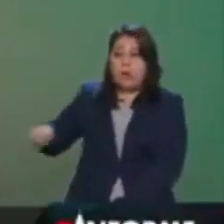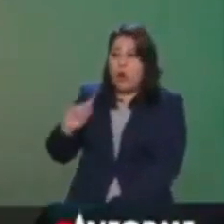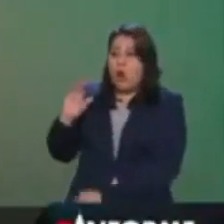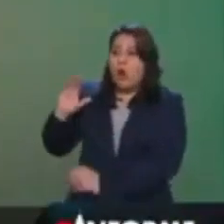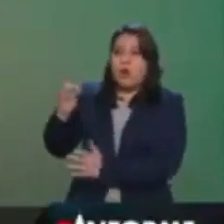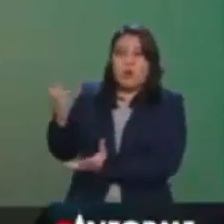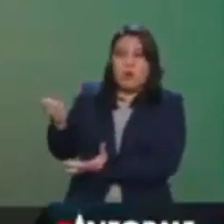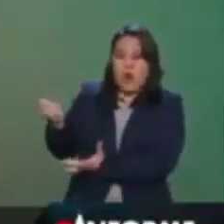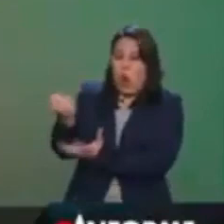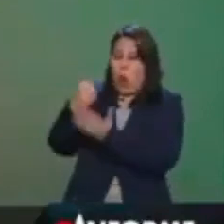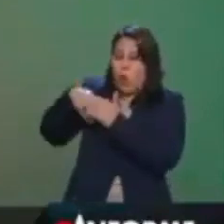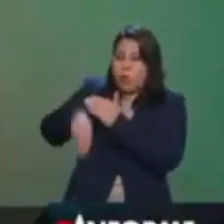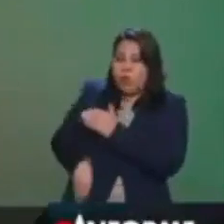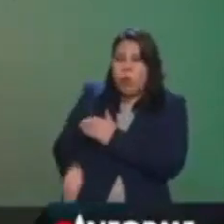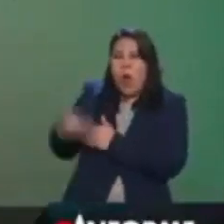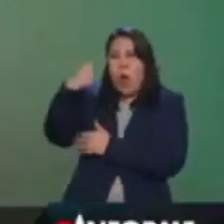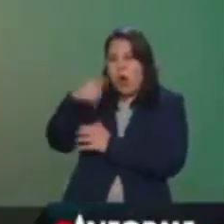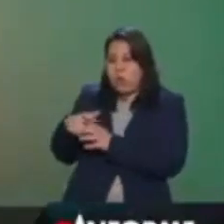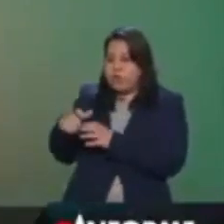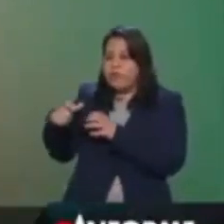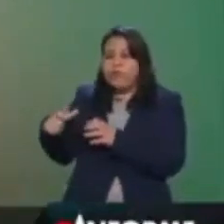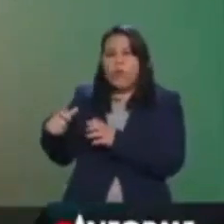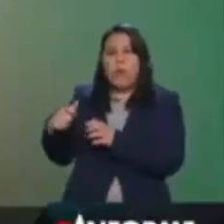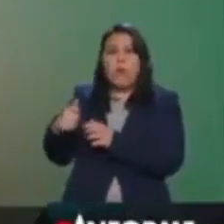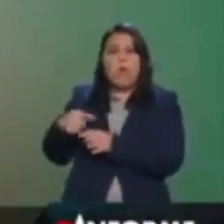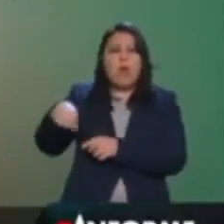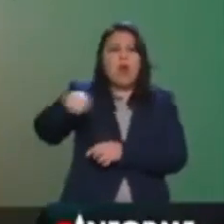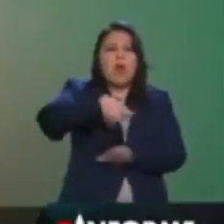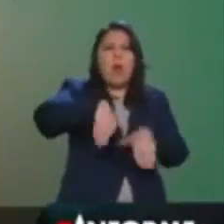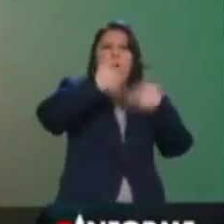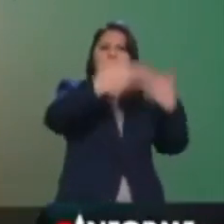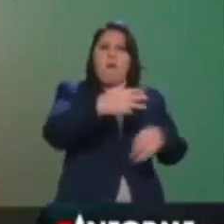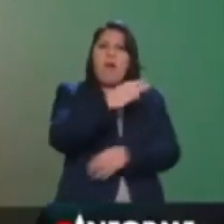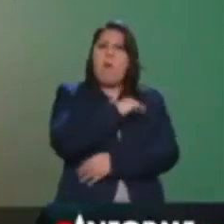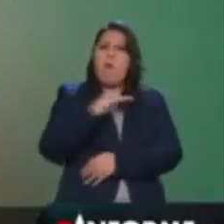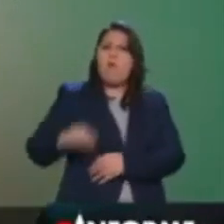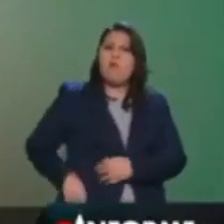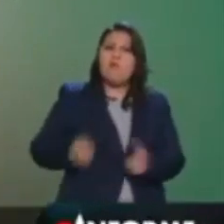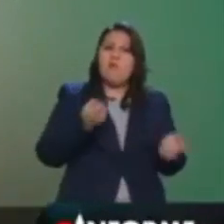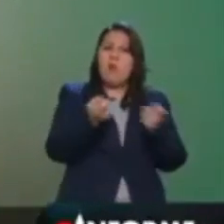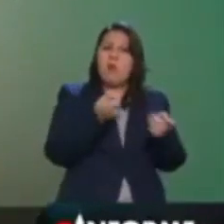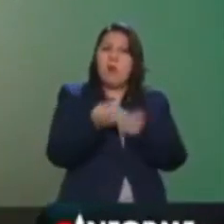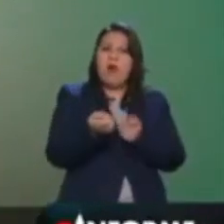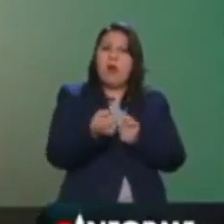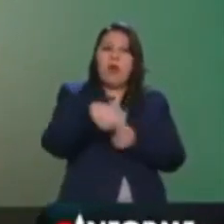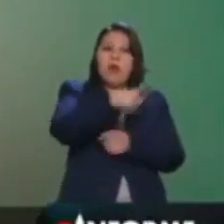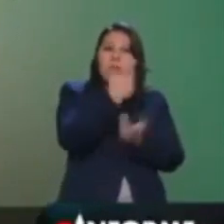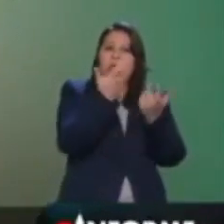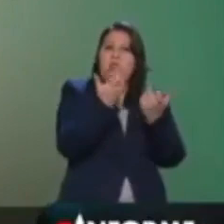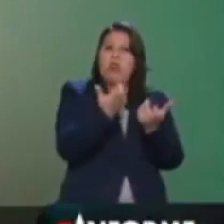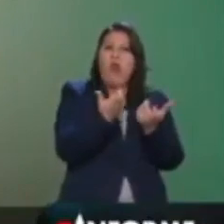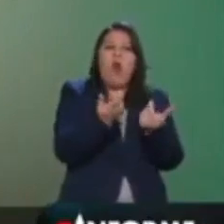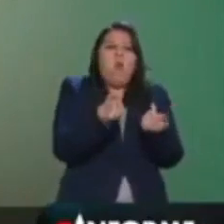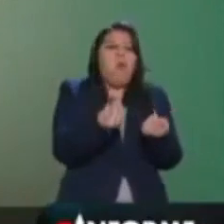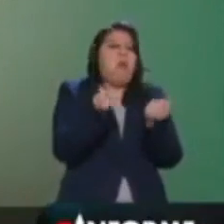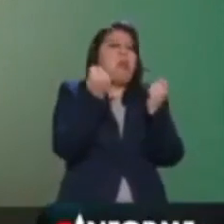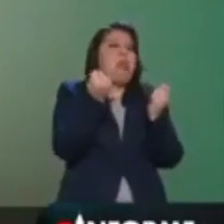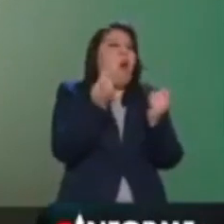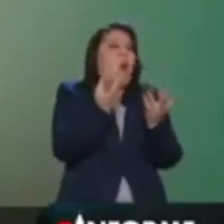gobiernos estatales, municipales estén en jauja. Me refiero gastando en